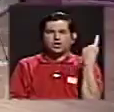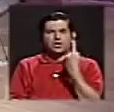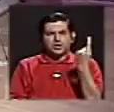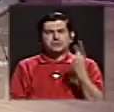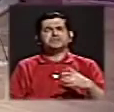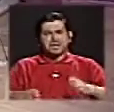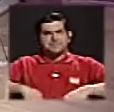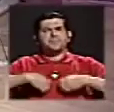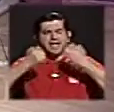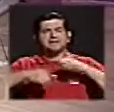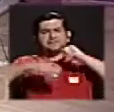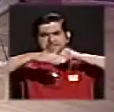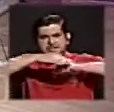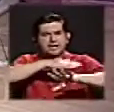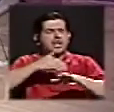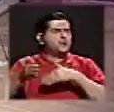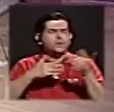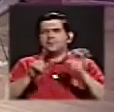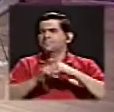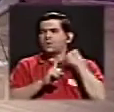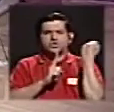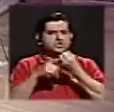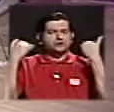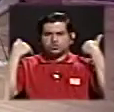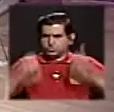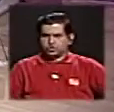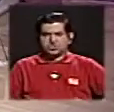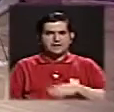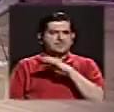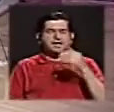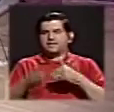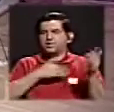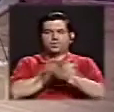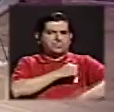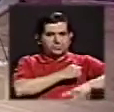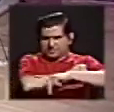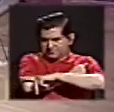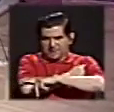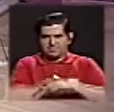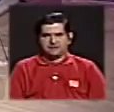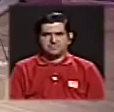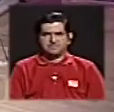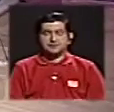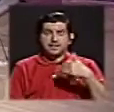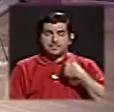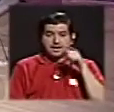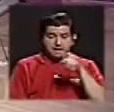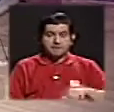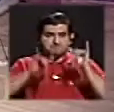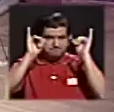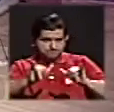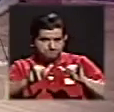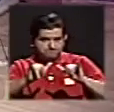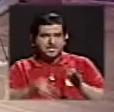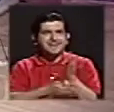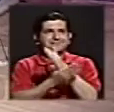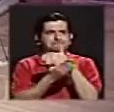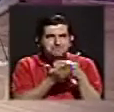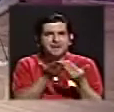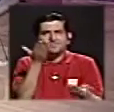ha existido el aborto en cualquier sociedad humana y en cualquier país está ahí presente, ¿verdad? Es